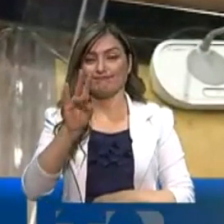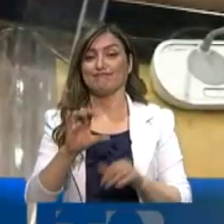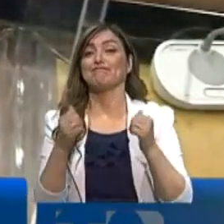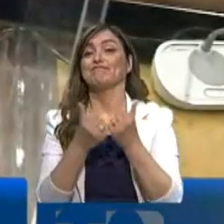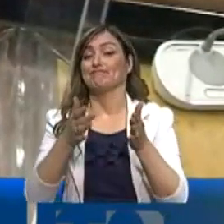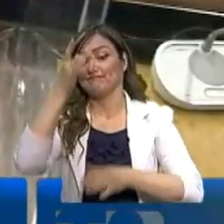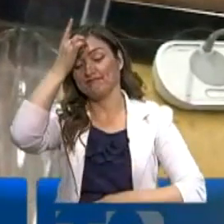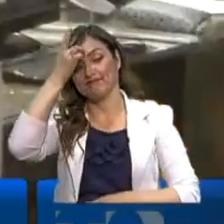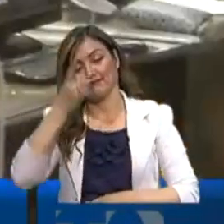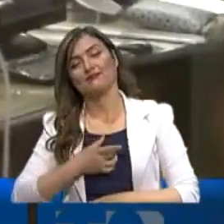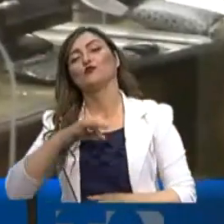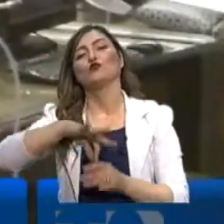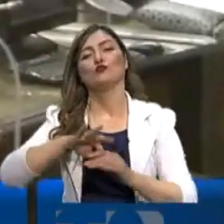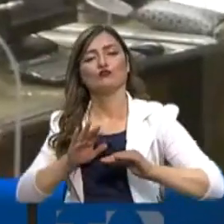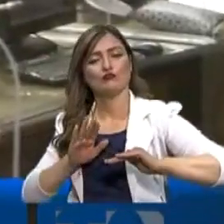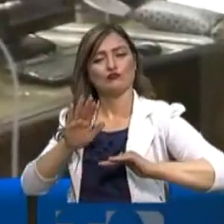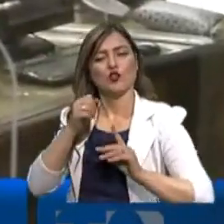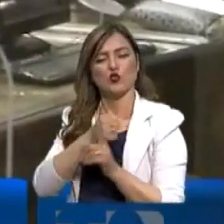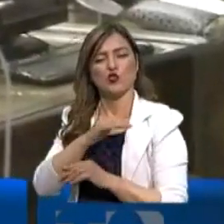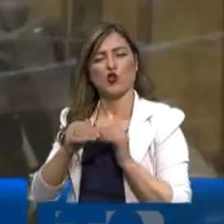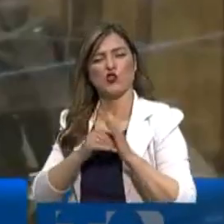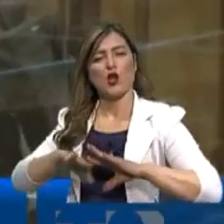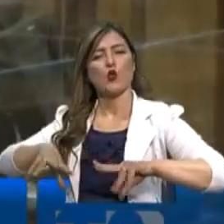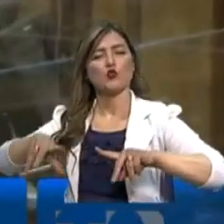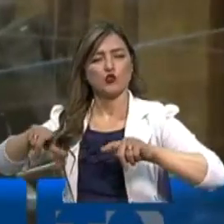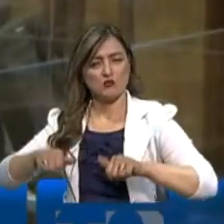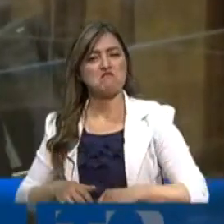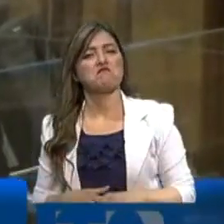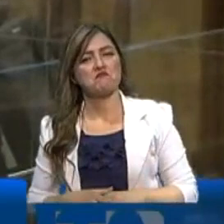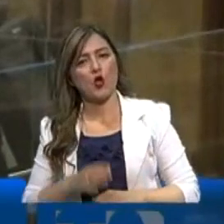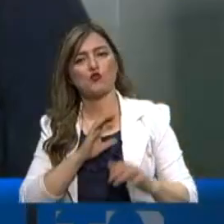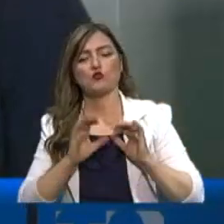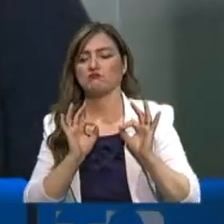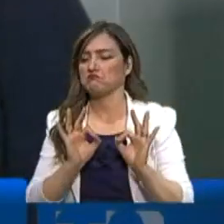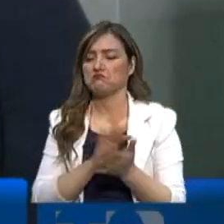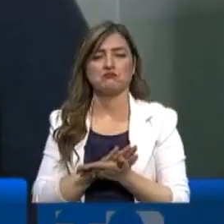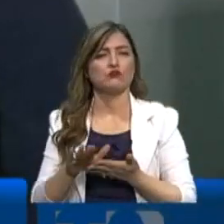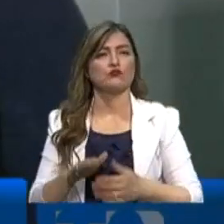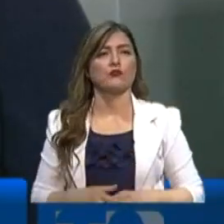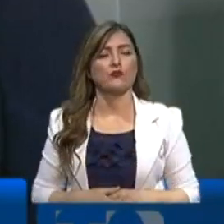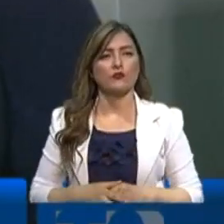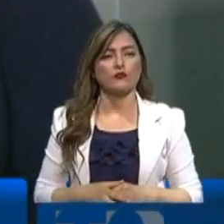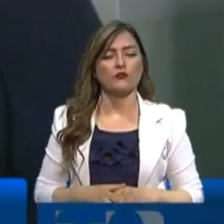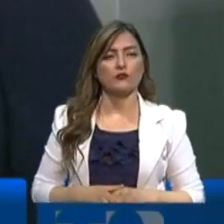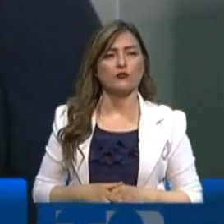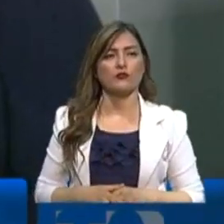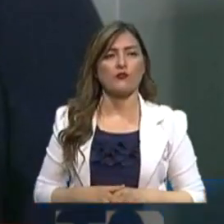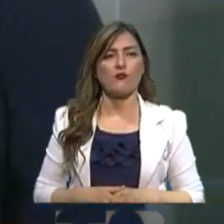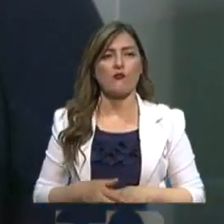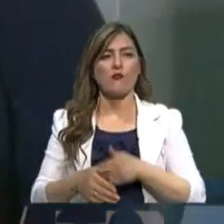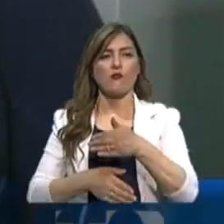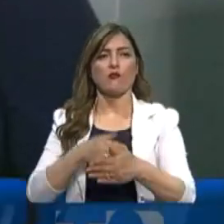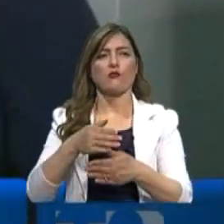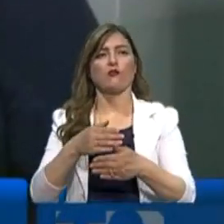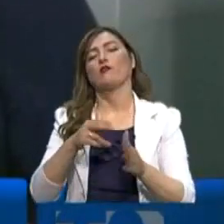asambleístas demostrar con su voto el compromiso por la lucha anticorrupción y por una conducta apropiada. Llevamos un proceso pegado a